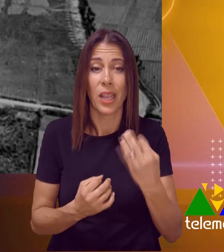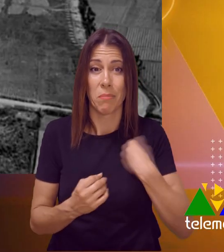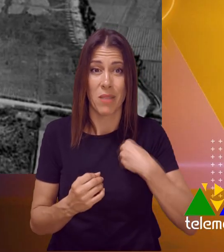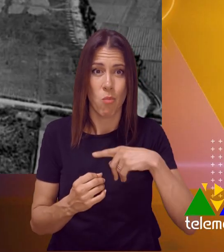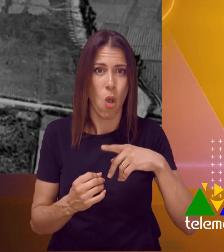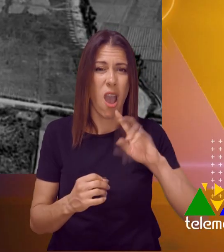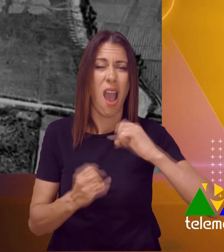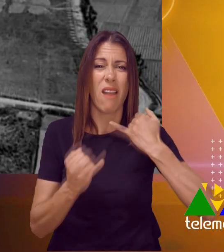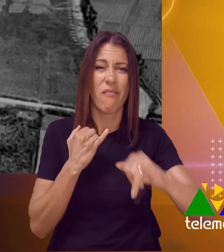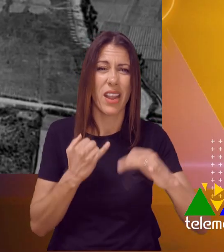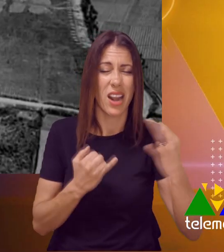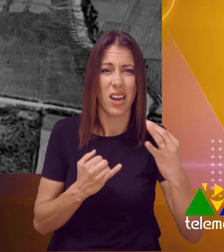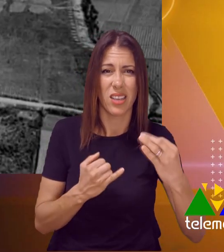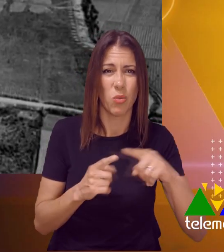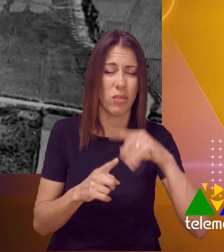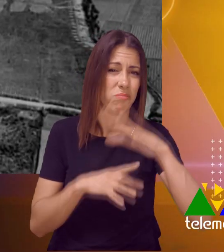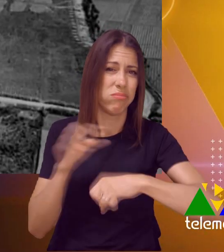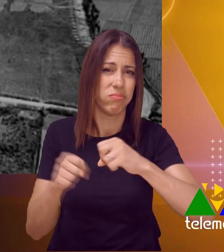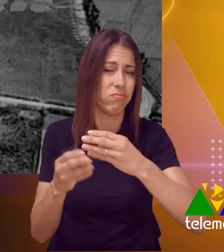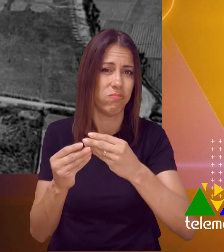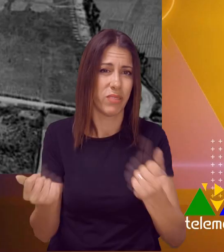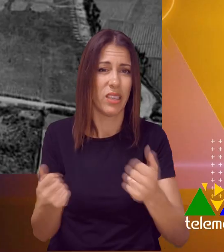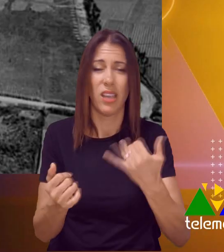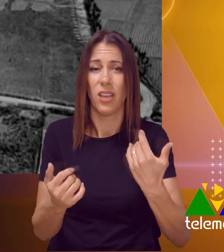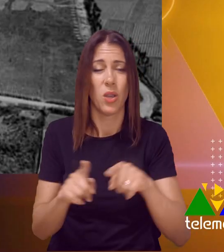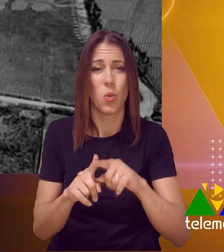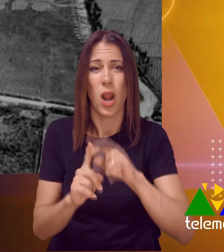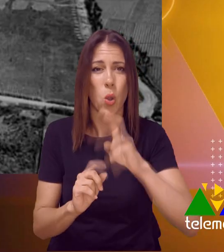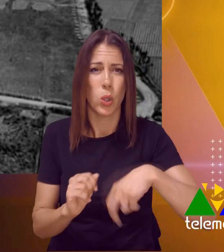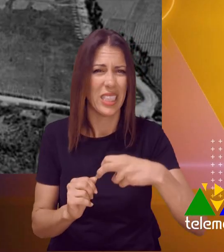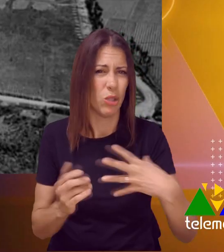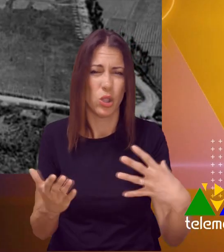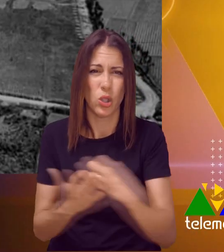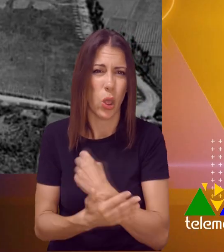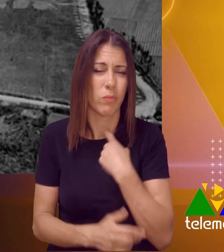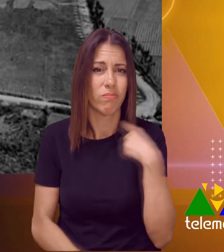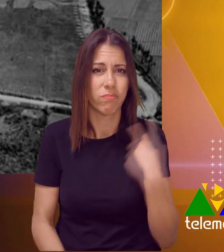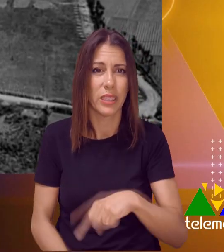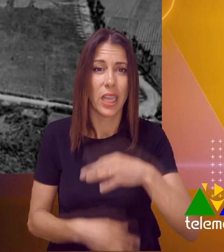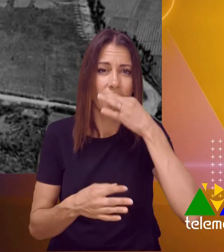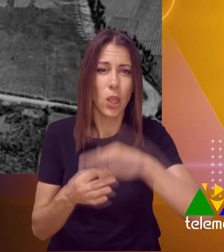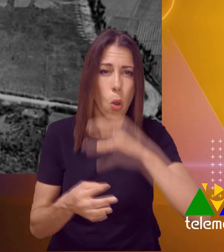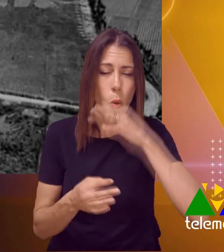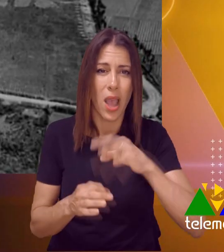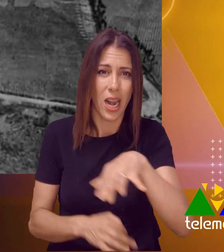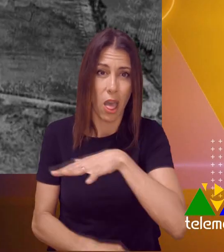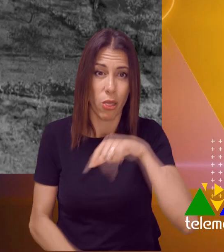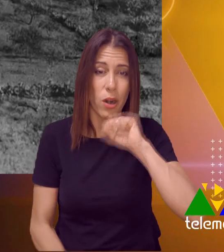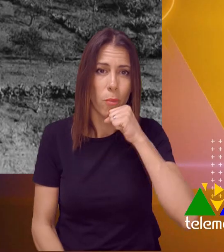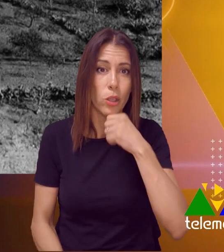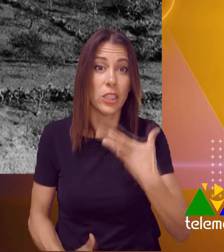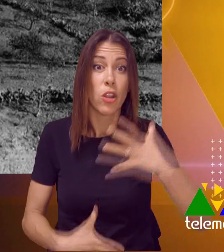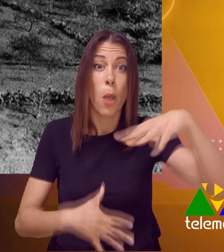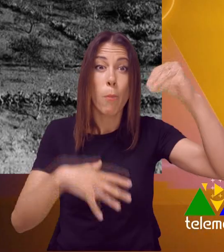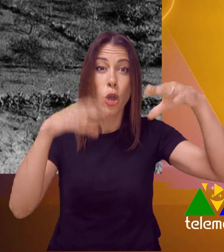se metiera y acabó con todo el cultivo de uvas en la zona de Motril. Los montes